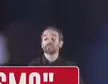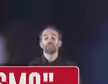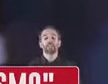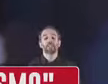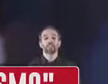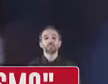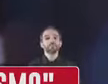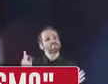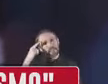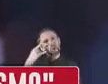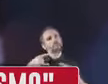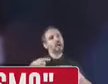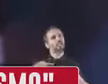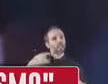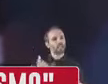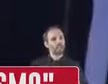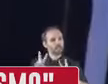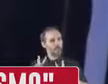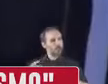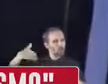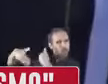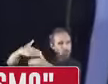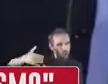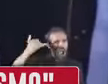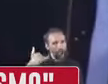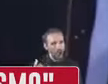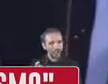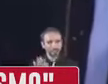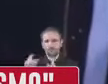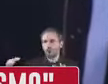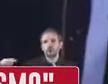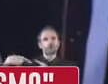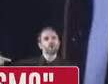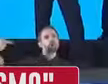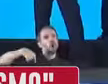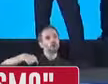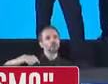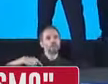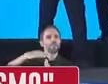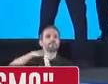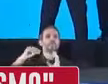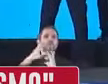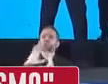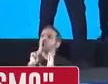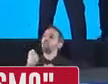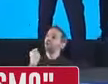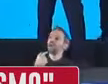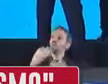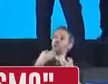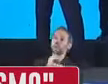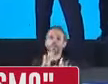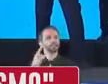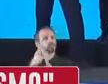no hacer una maldición que tiene está el peronismo y los medios de comunicación que no importa siempre